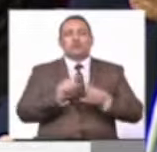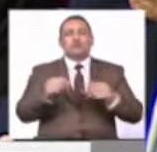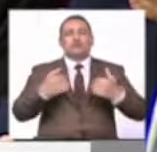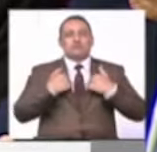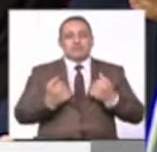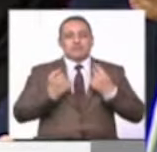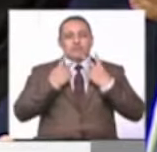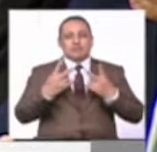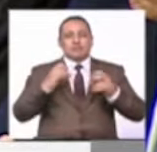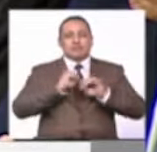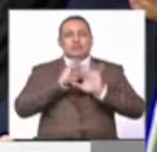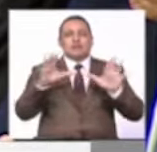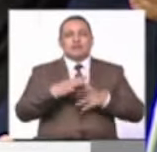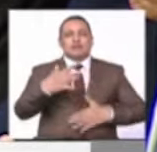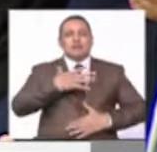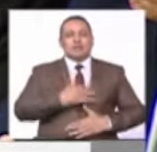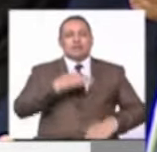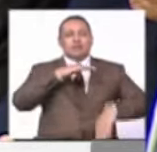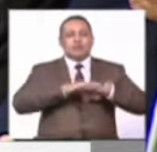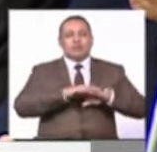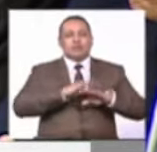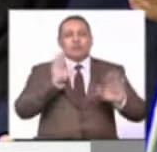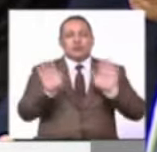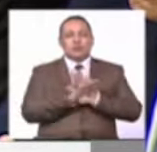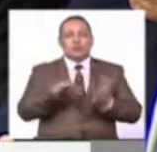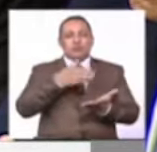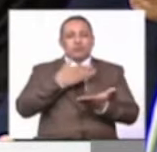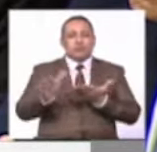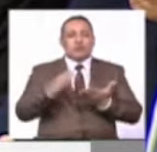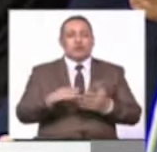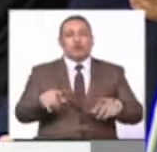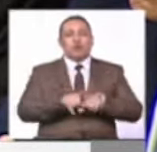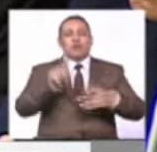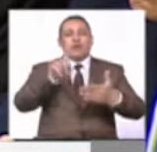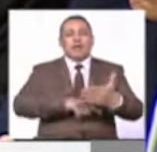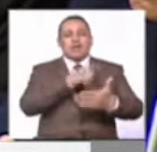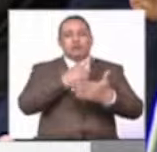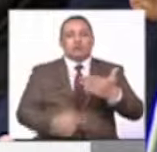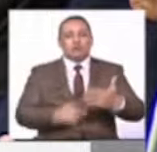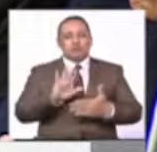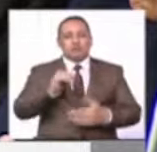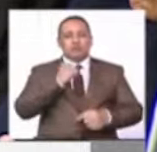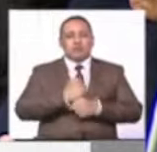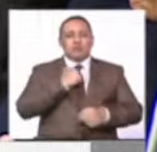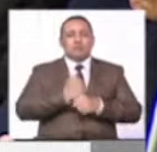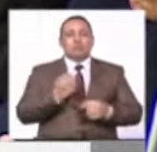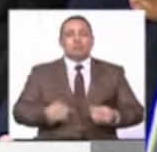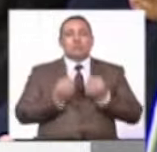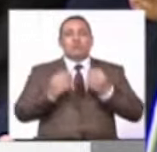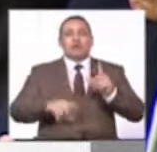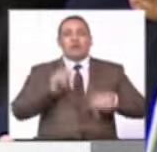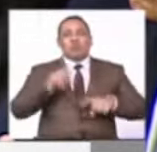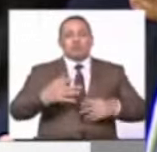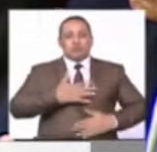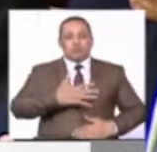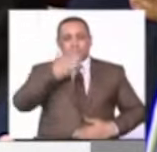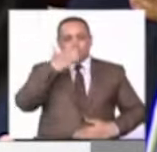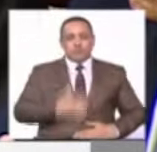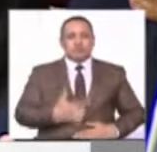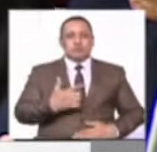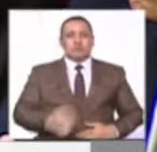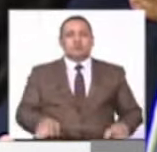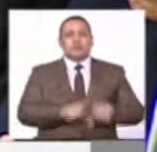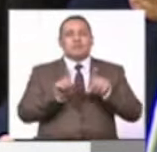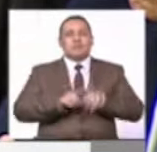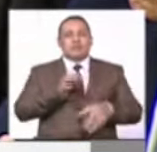expresamente la edad Como causal de vacancia oese de sus integrantes Porque yo por lo menos personalmente